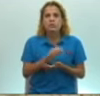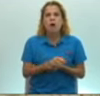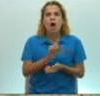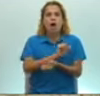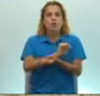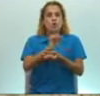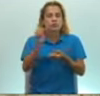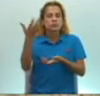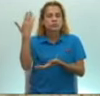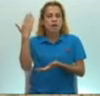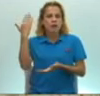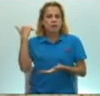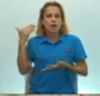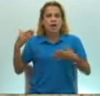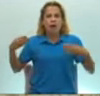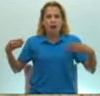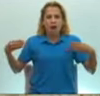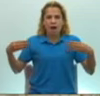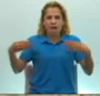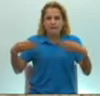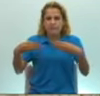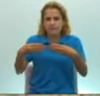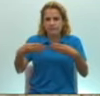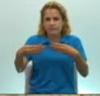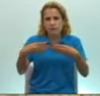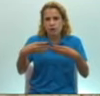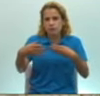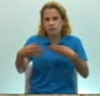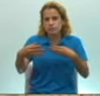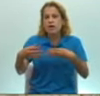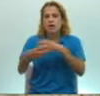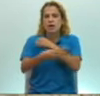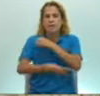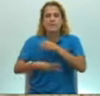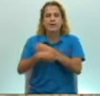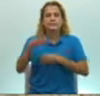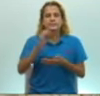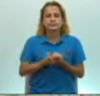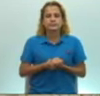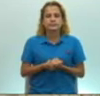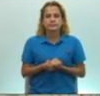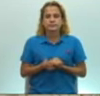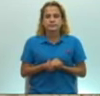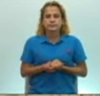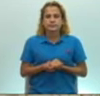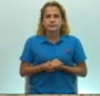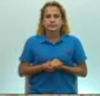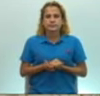Consolidó las conquistas anteriores y delimitó las fronteras del imperio.